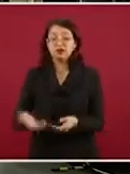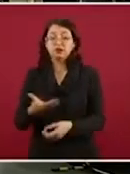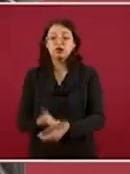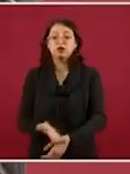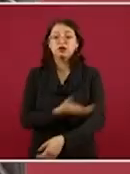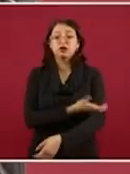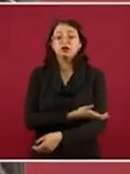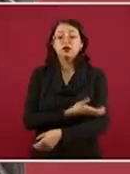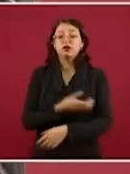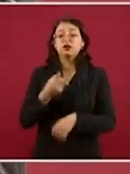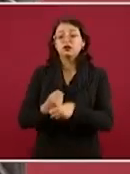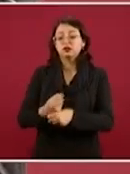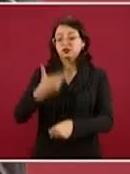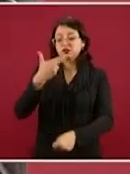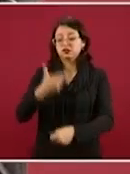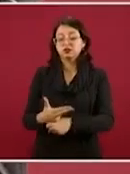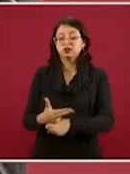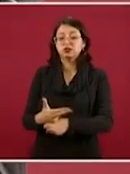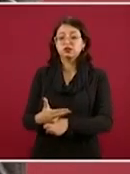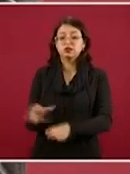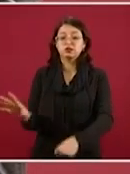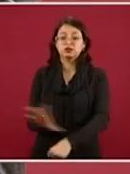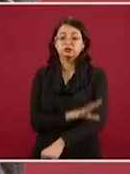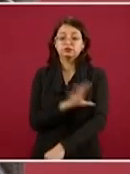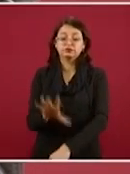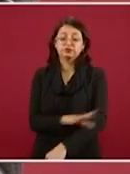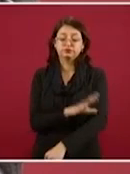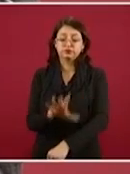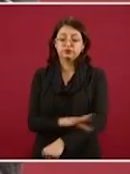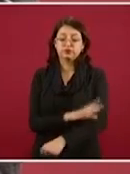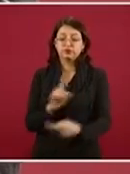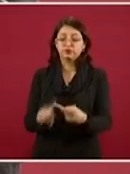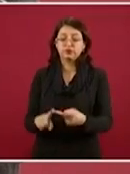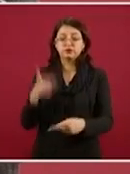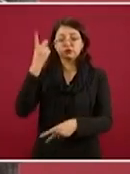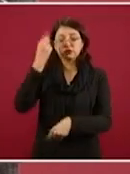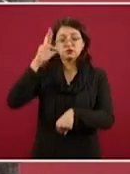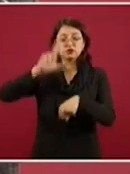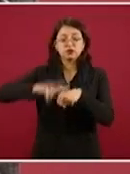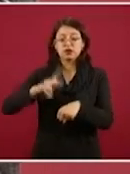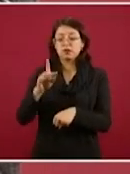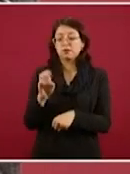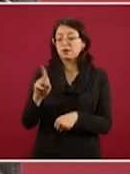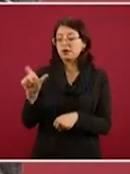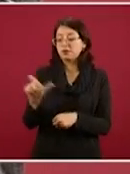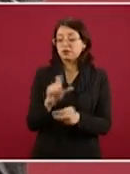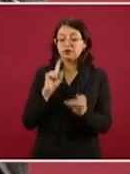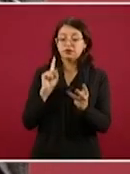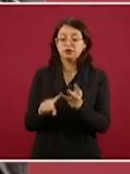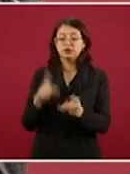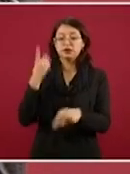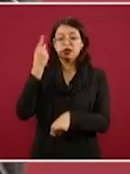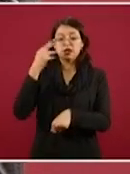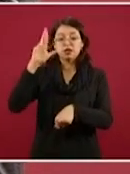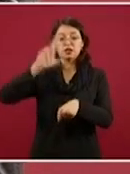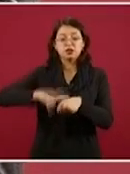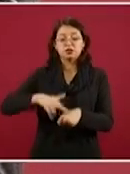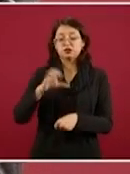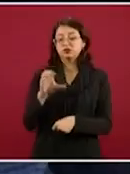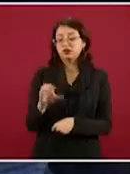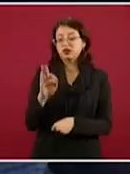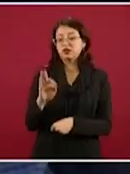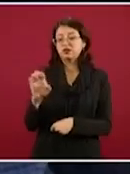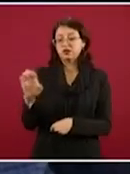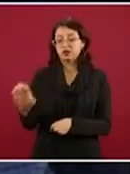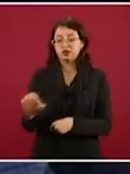la secretaria de Energía, el director de Pemex y el director de la Comisión Federal de